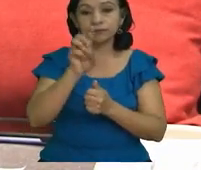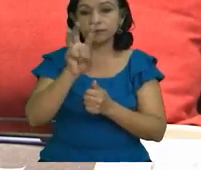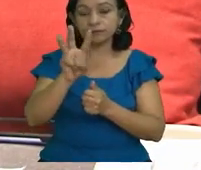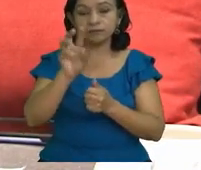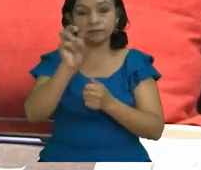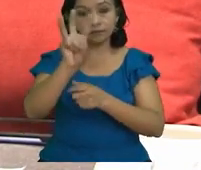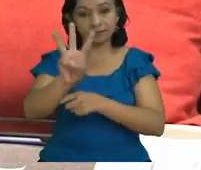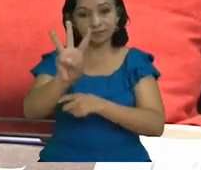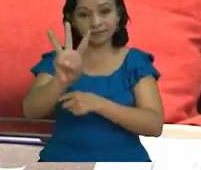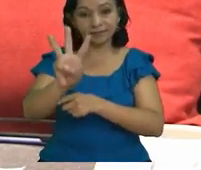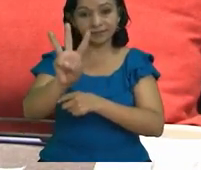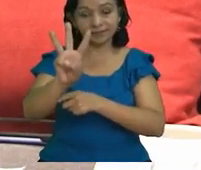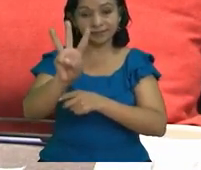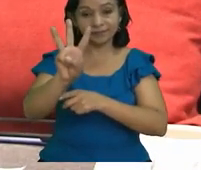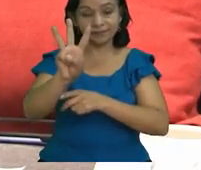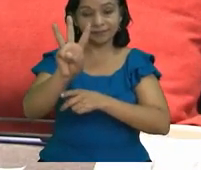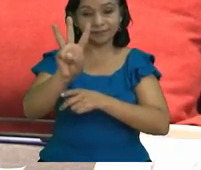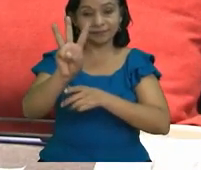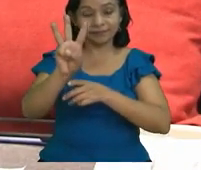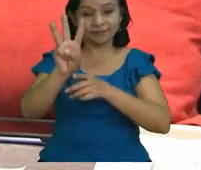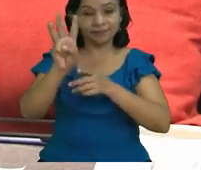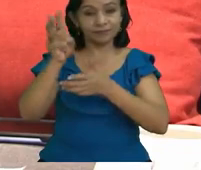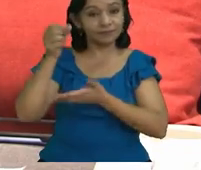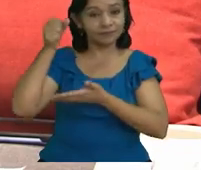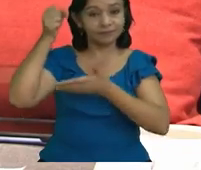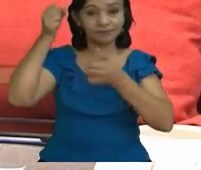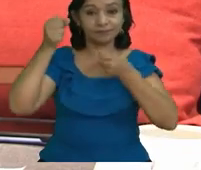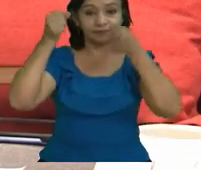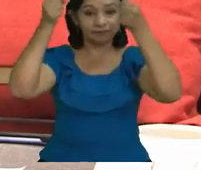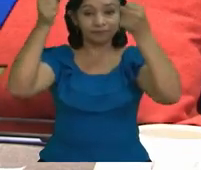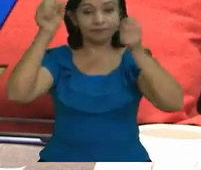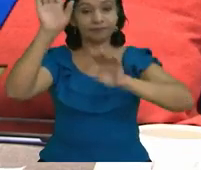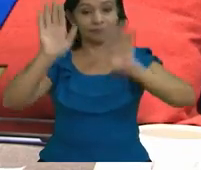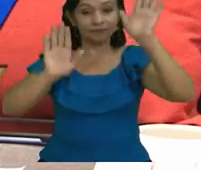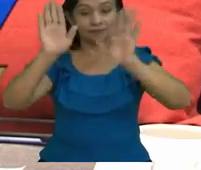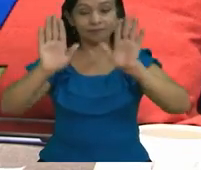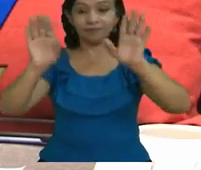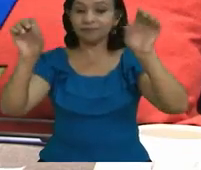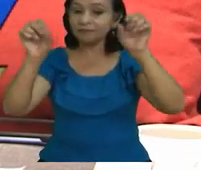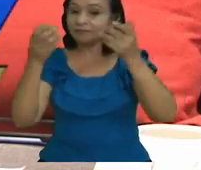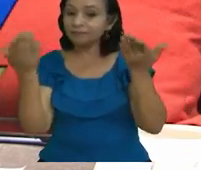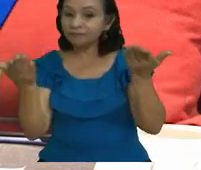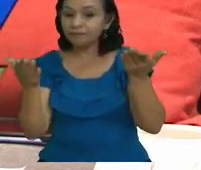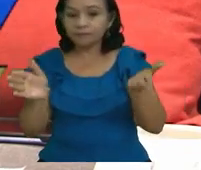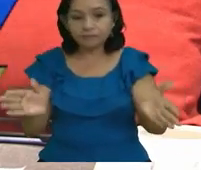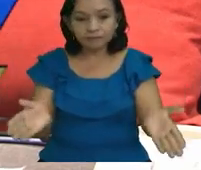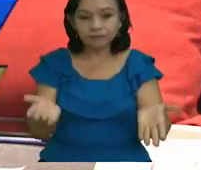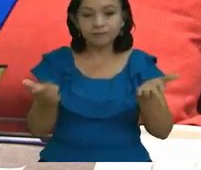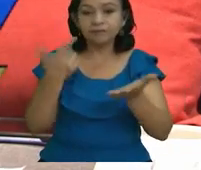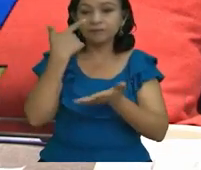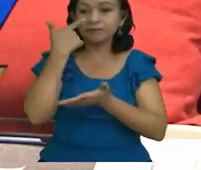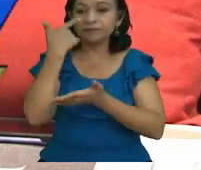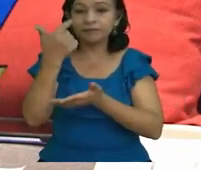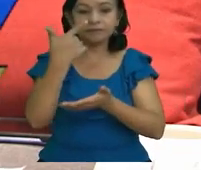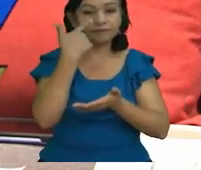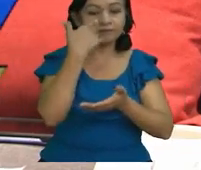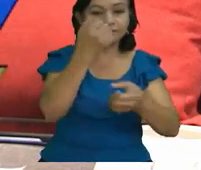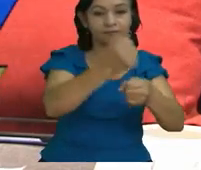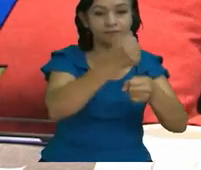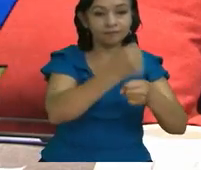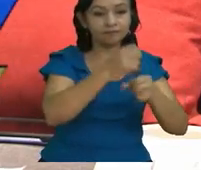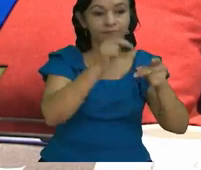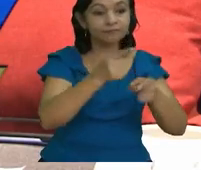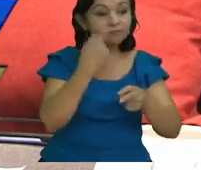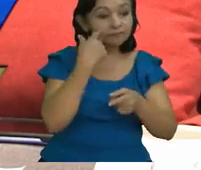certámenes y concursos a nivel nacional, que el objetivo de esto es promover, es reconocer el trabajo del productor,